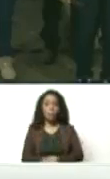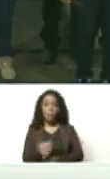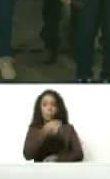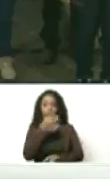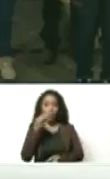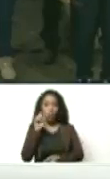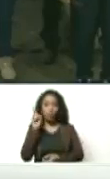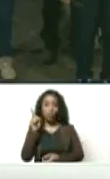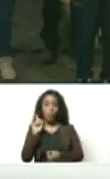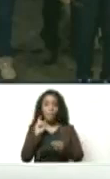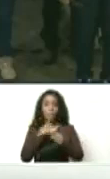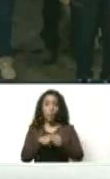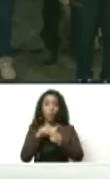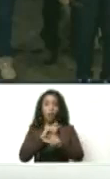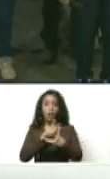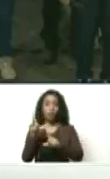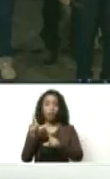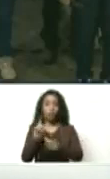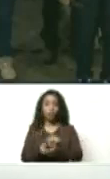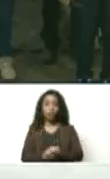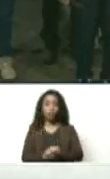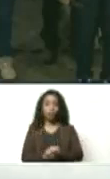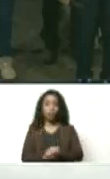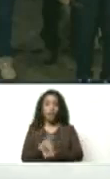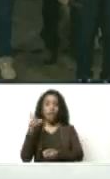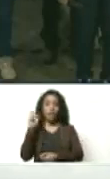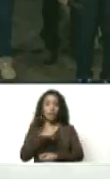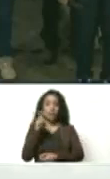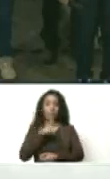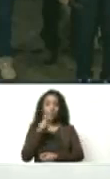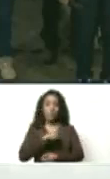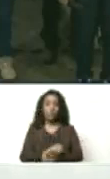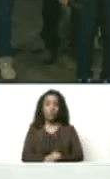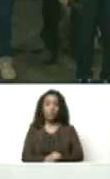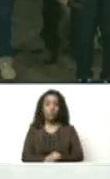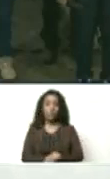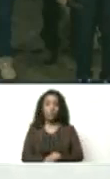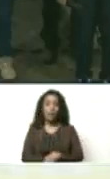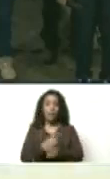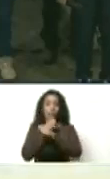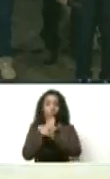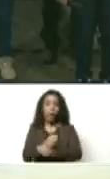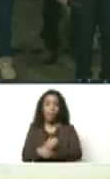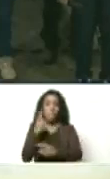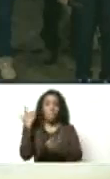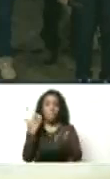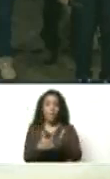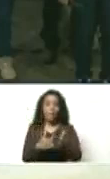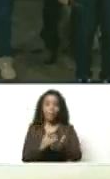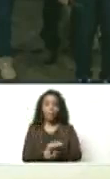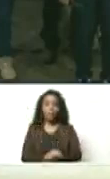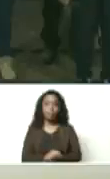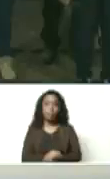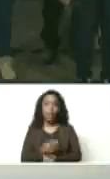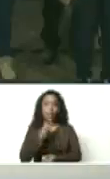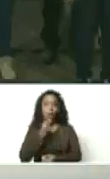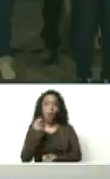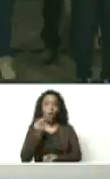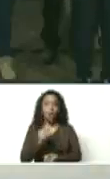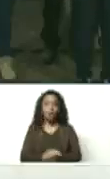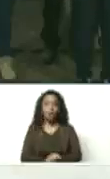Excelente, tu cupo está garantizado, Fidel. Necesitamos graduar a miles de